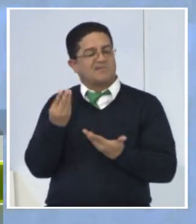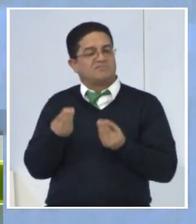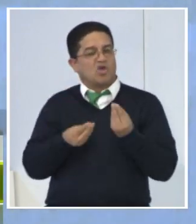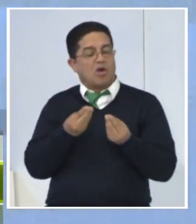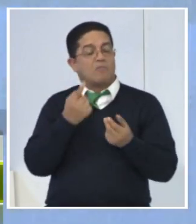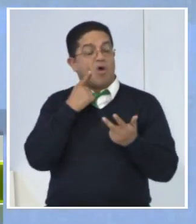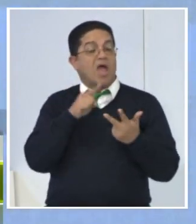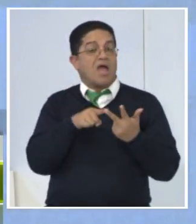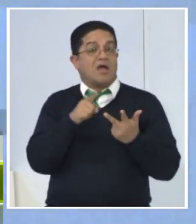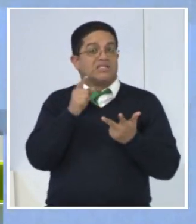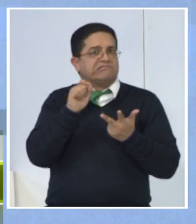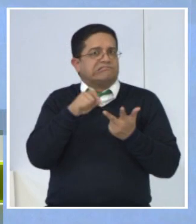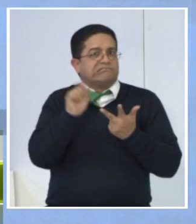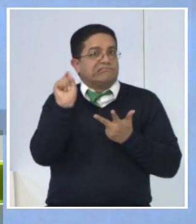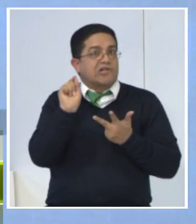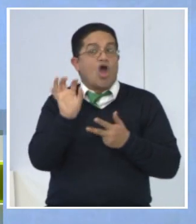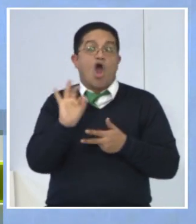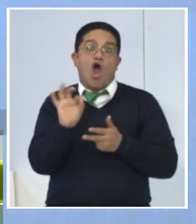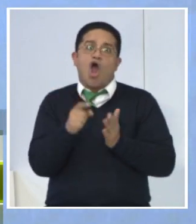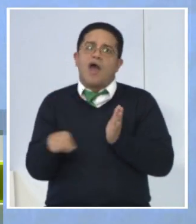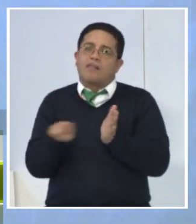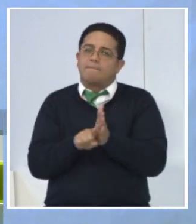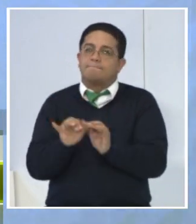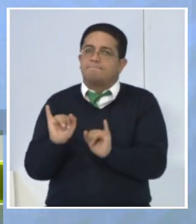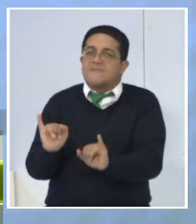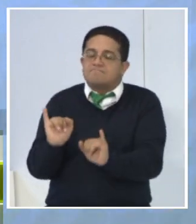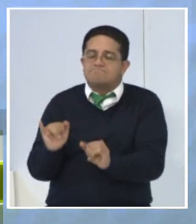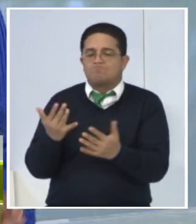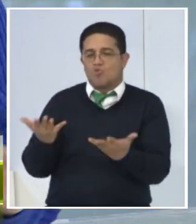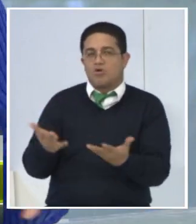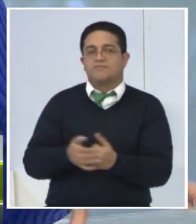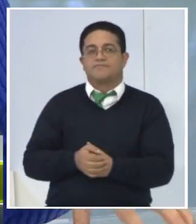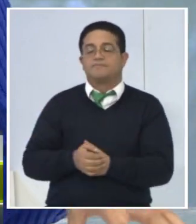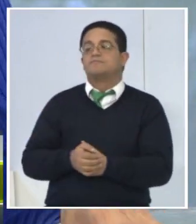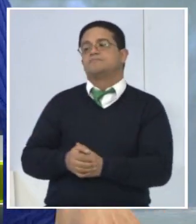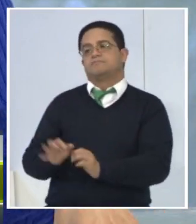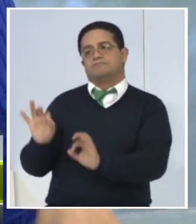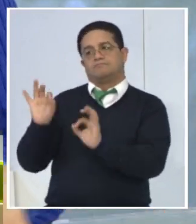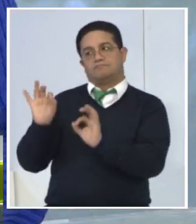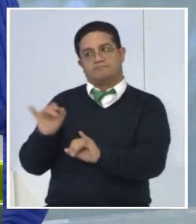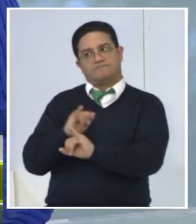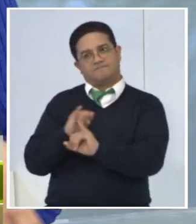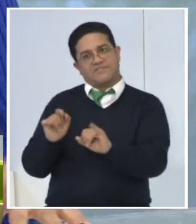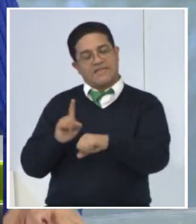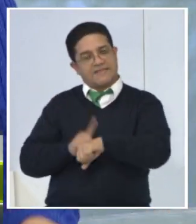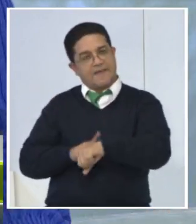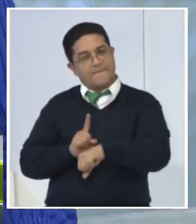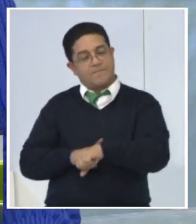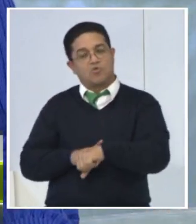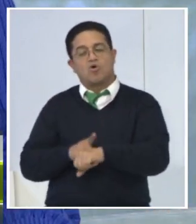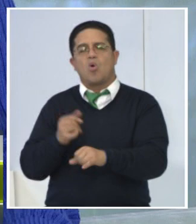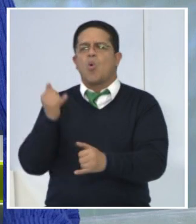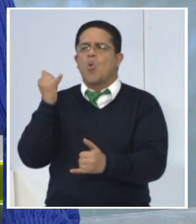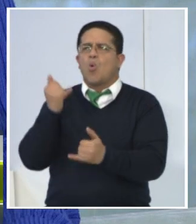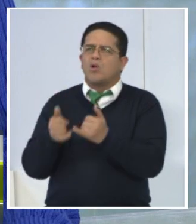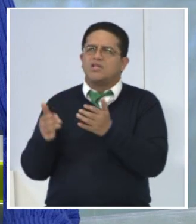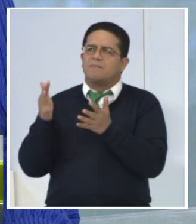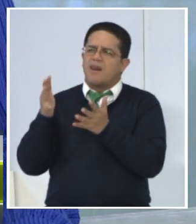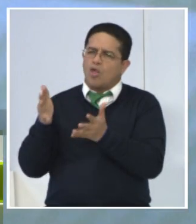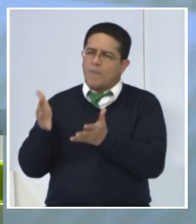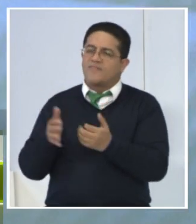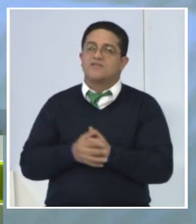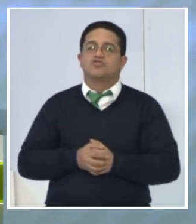de tratamiento, o si repite el tratamiento en codo. Muy bien, doctor. Se nos termina el tiempo. Últimas recomendaciones, por